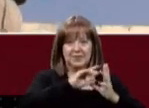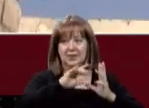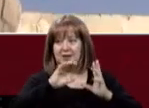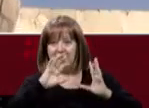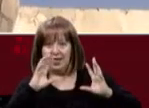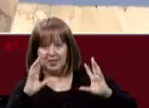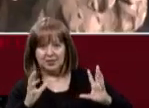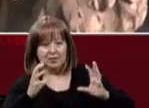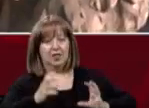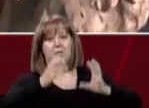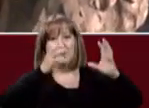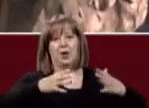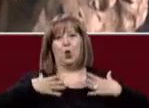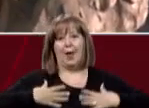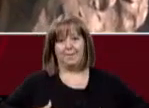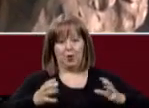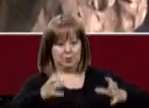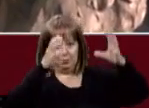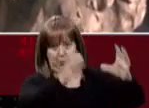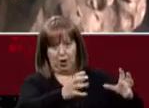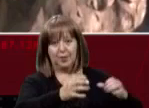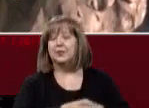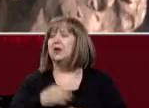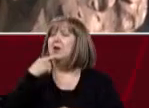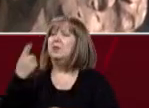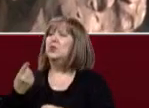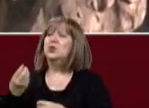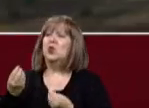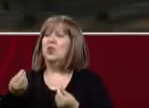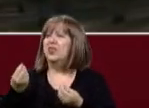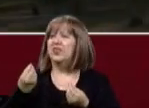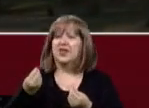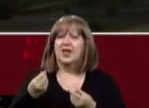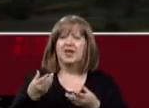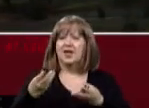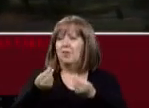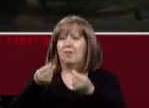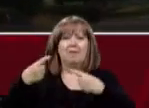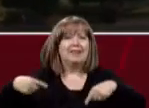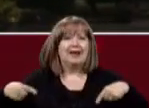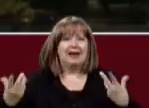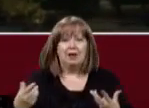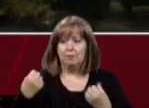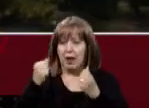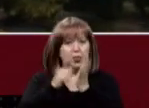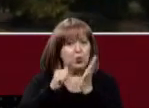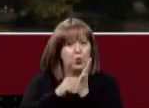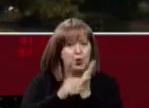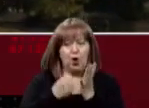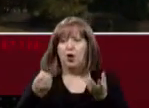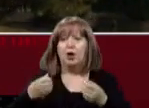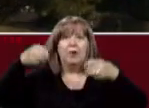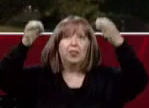existente. ¿Y de qué material se va a realizar? Porque decían que justamente iban a utilizar materiales que fuesen más resistentes